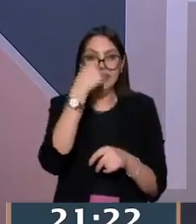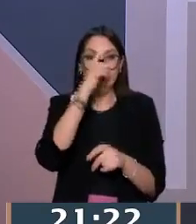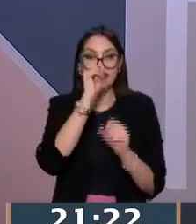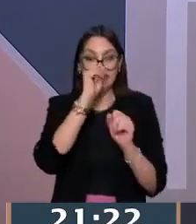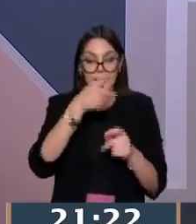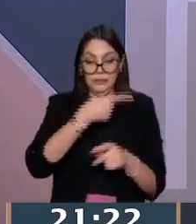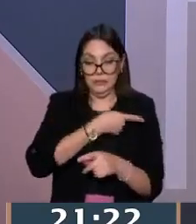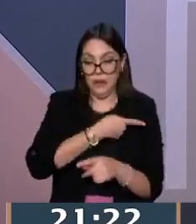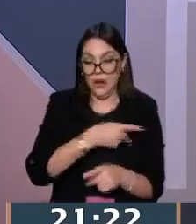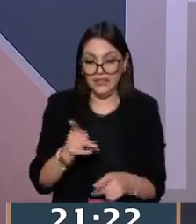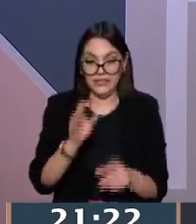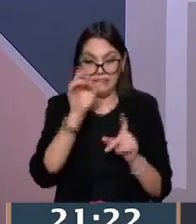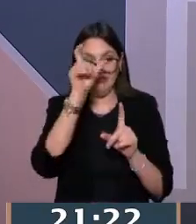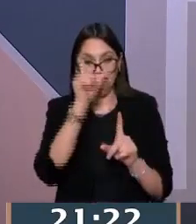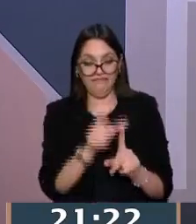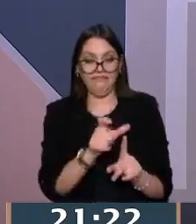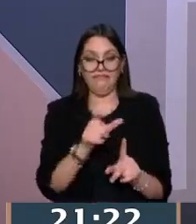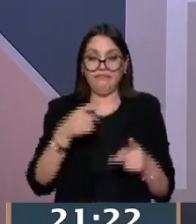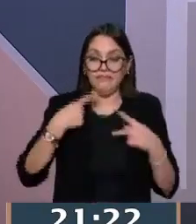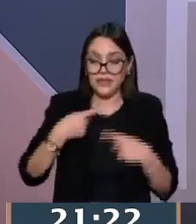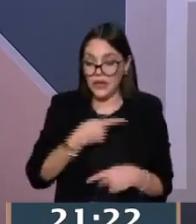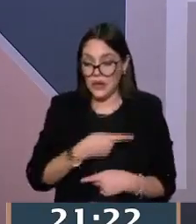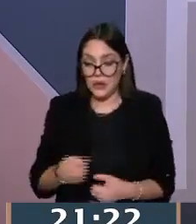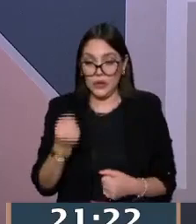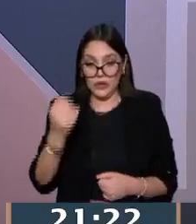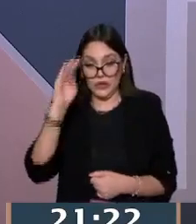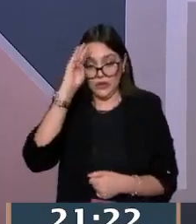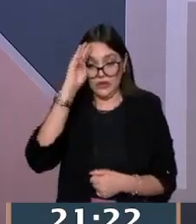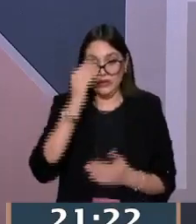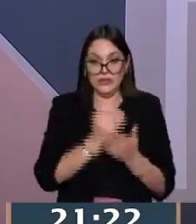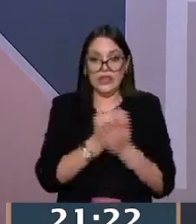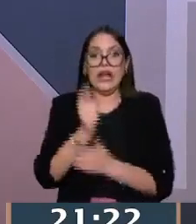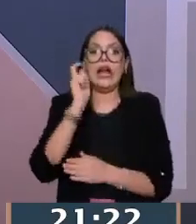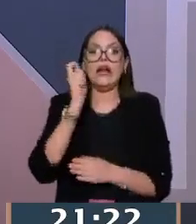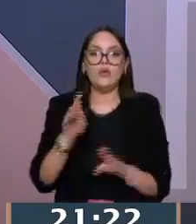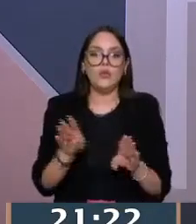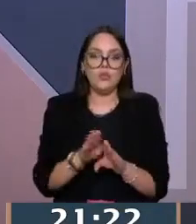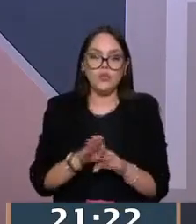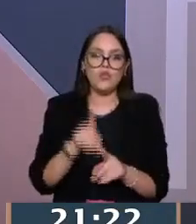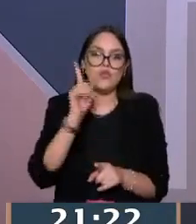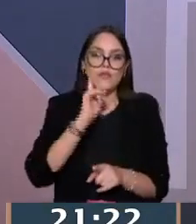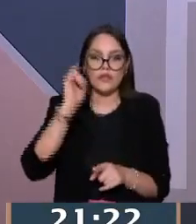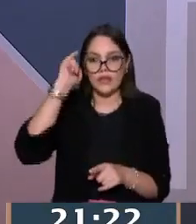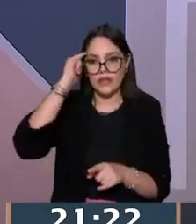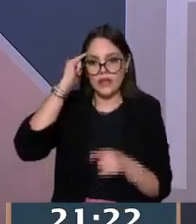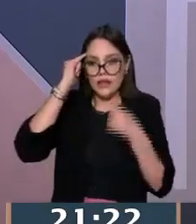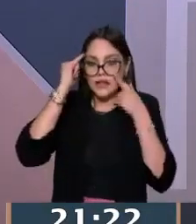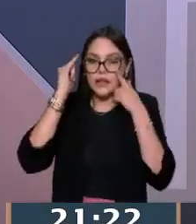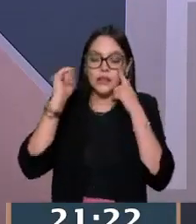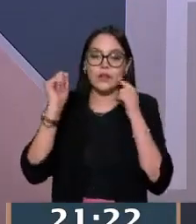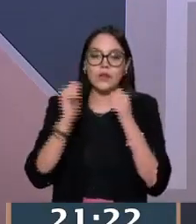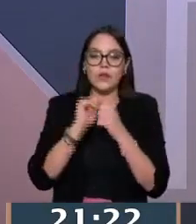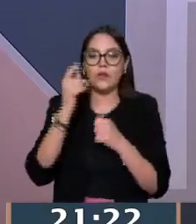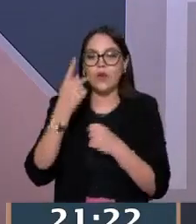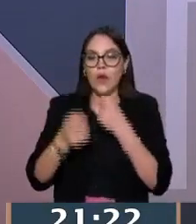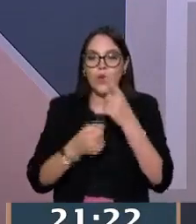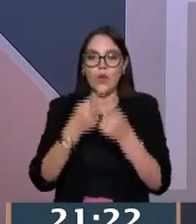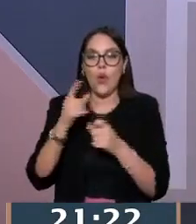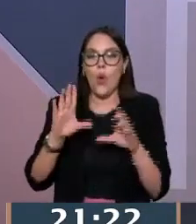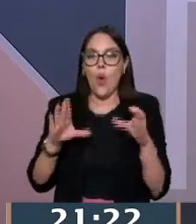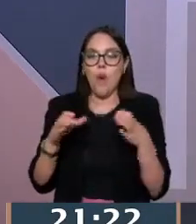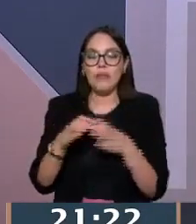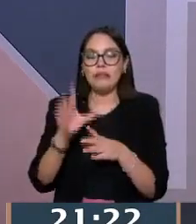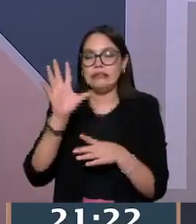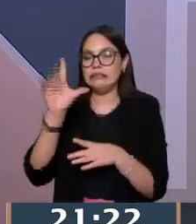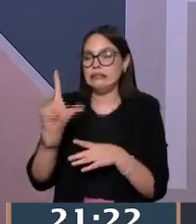pobreza extrema se pudiera personalizar, sería justamente una mujer indígena en ciertas comunidades marginadas, como